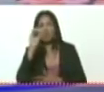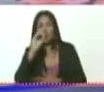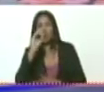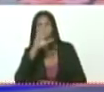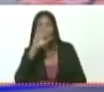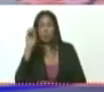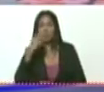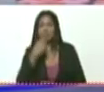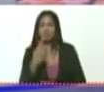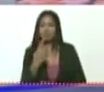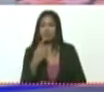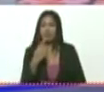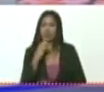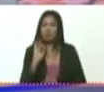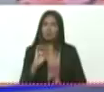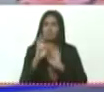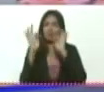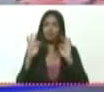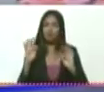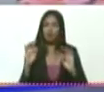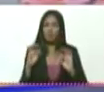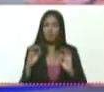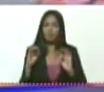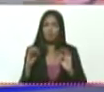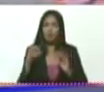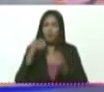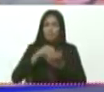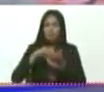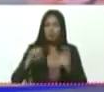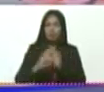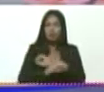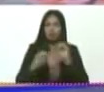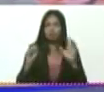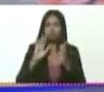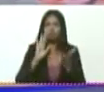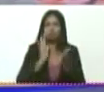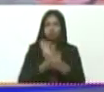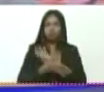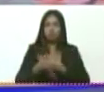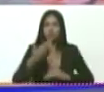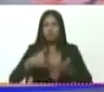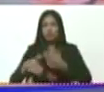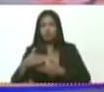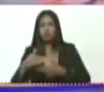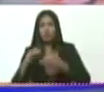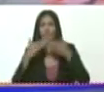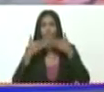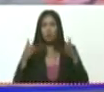Ellos hablaban de poner bombas para destruir servicios públicos, internet,